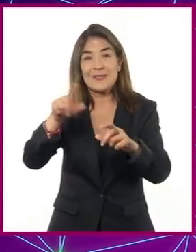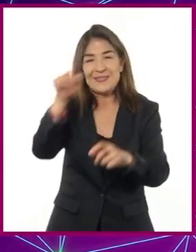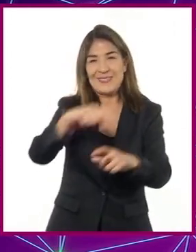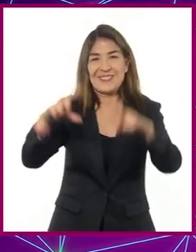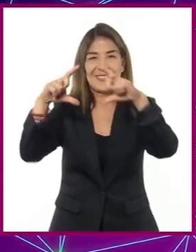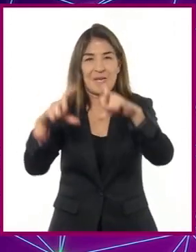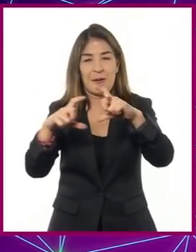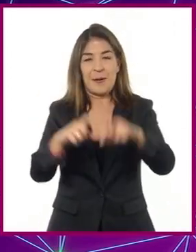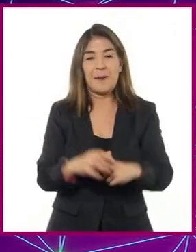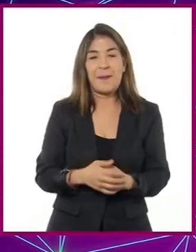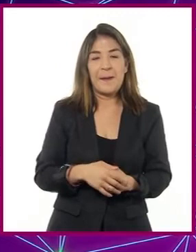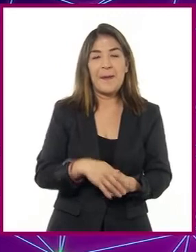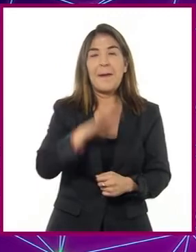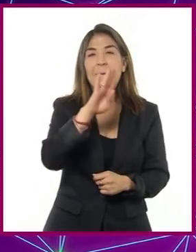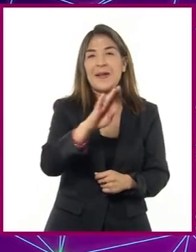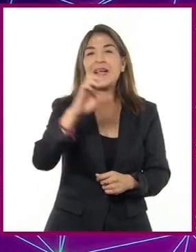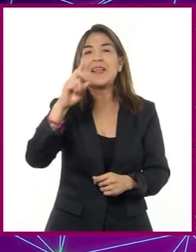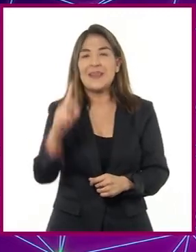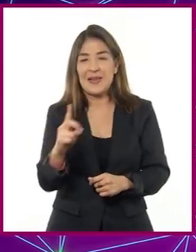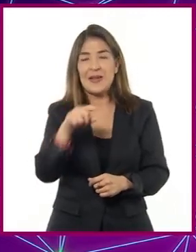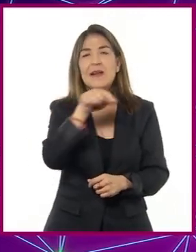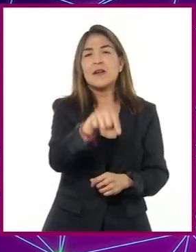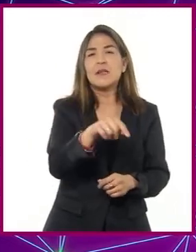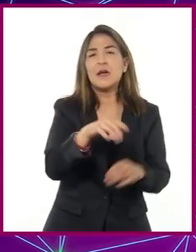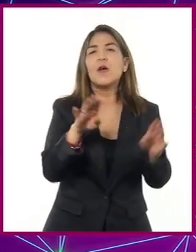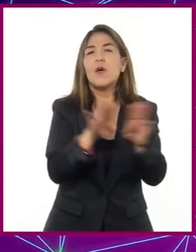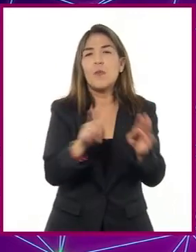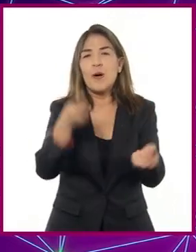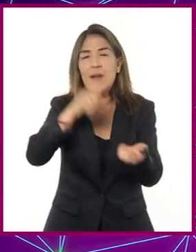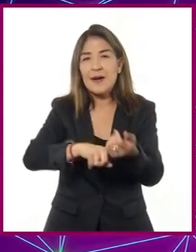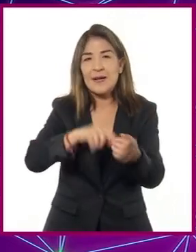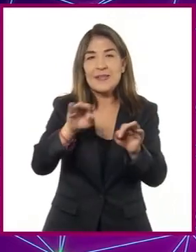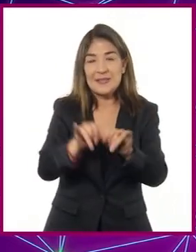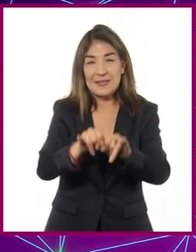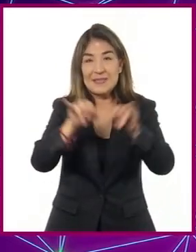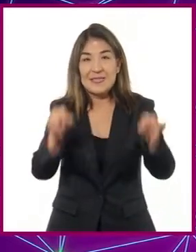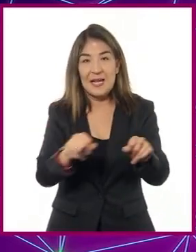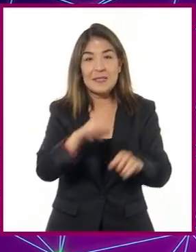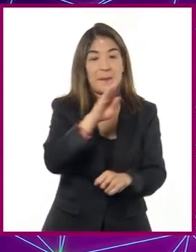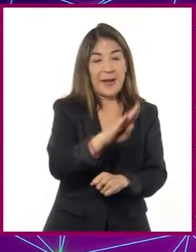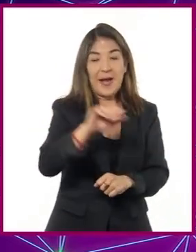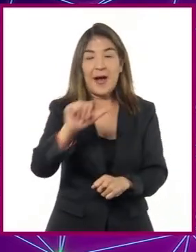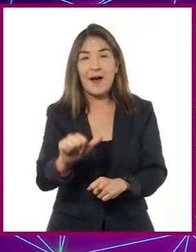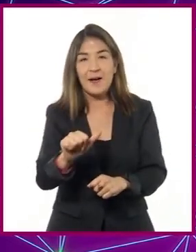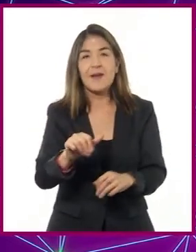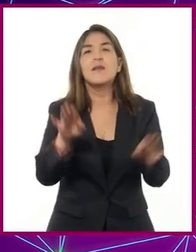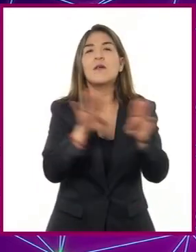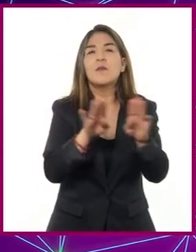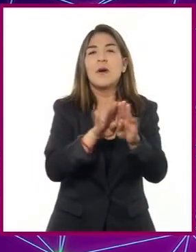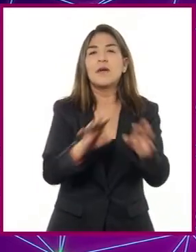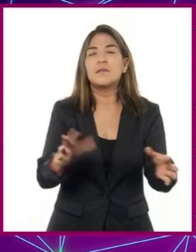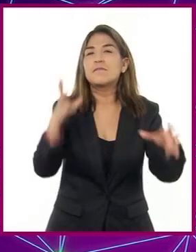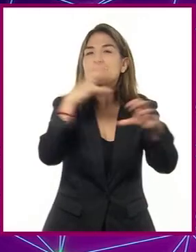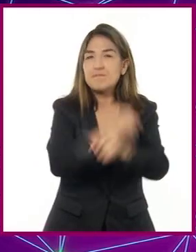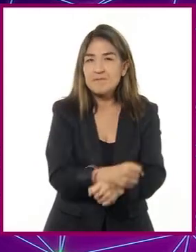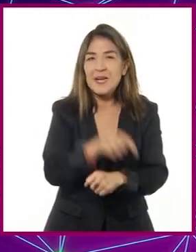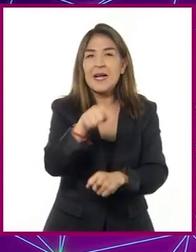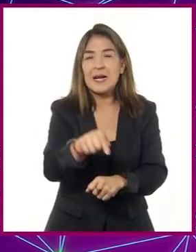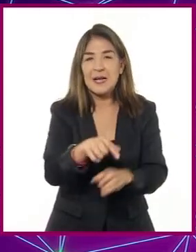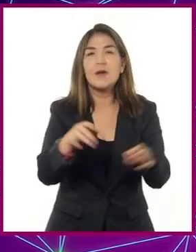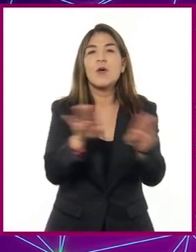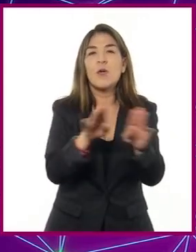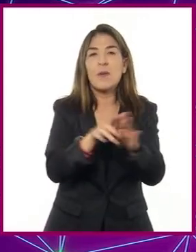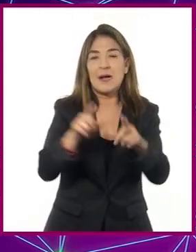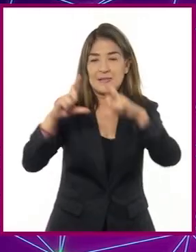BCD y con el centro B y la distancia BA, descríbase a su vez el